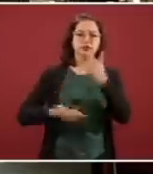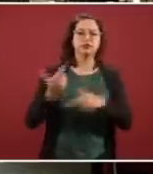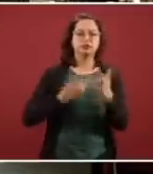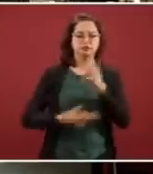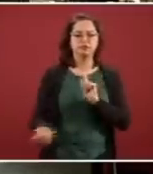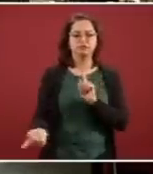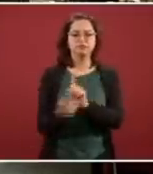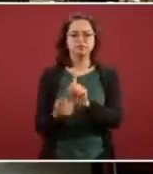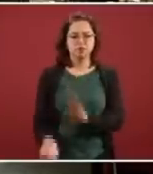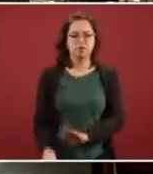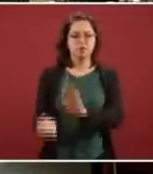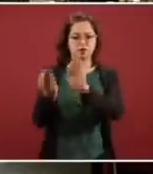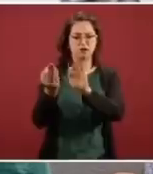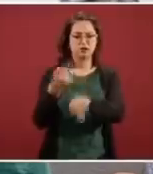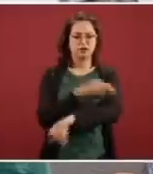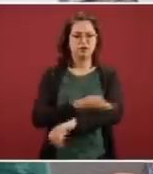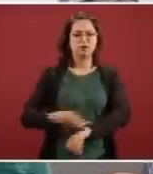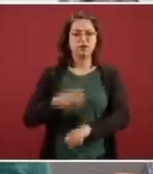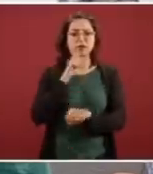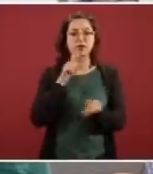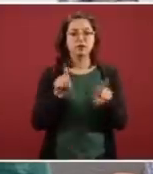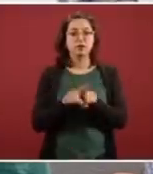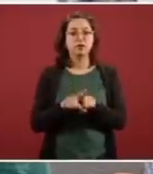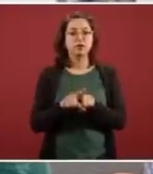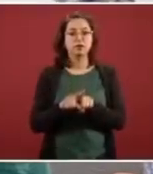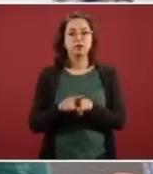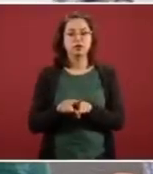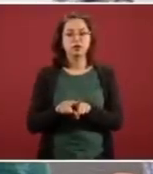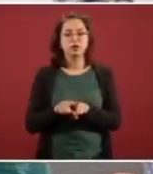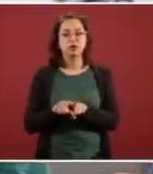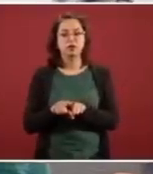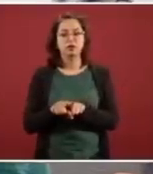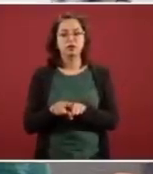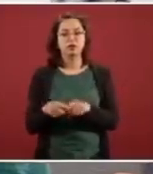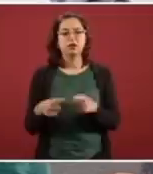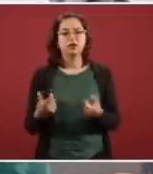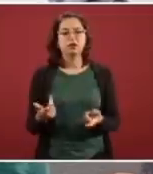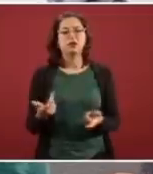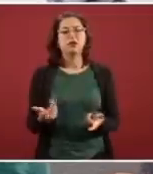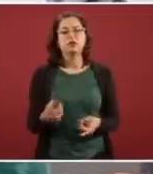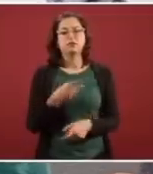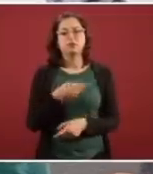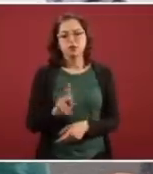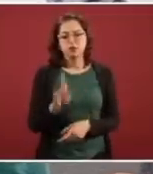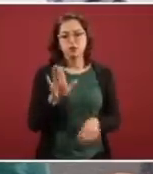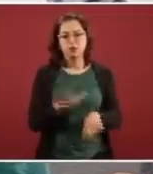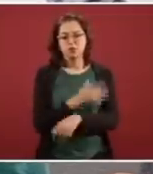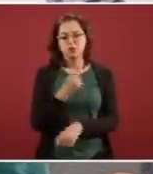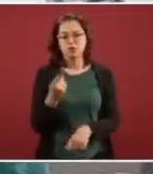buscar a los familiares, pero ayúdanos con los datos.